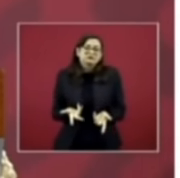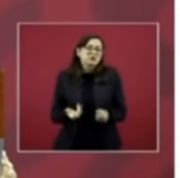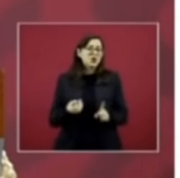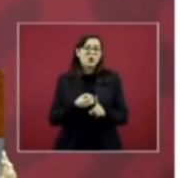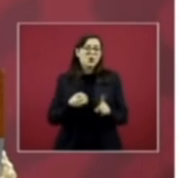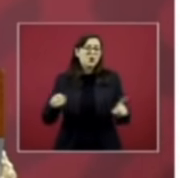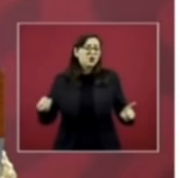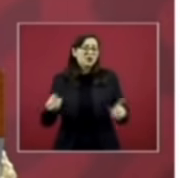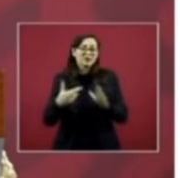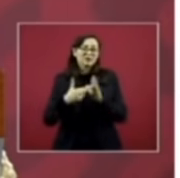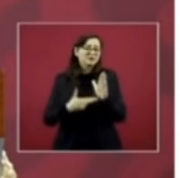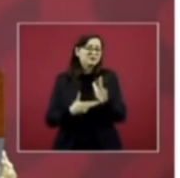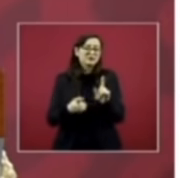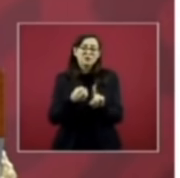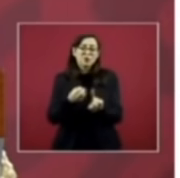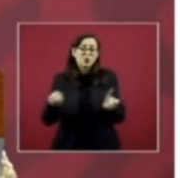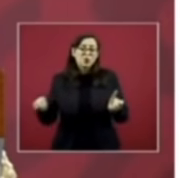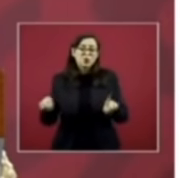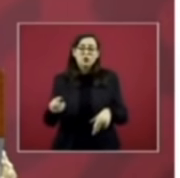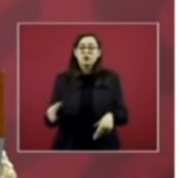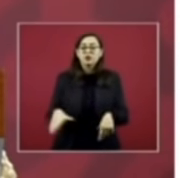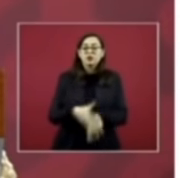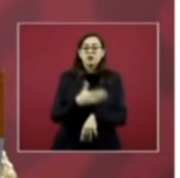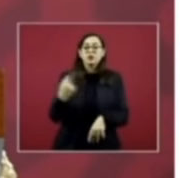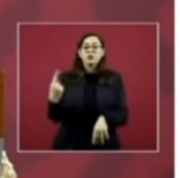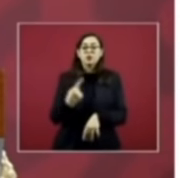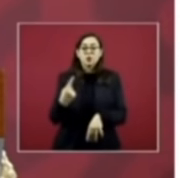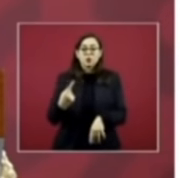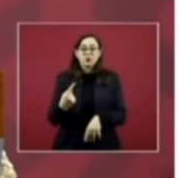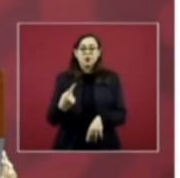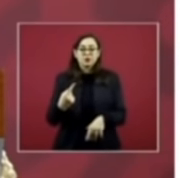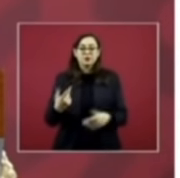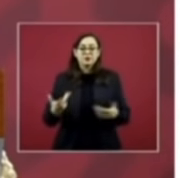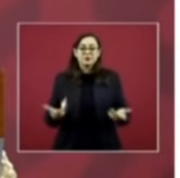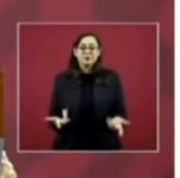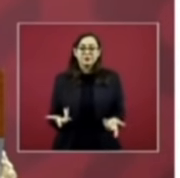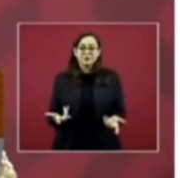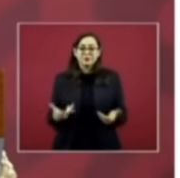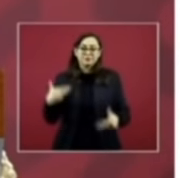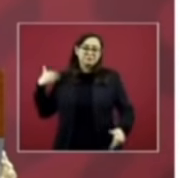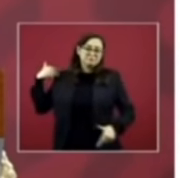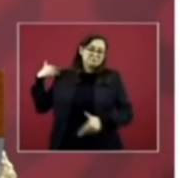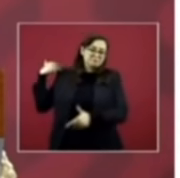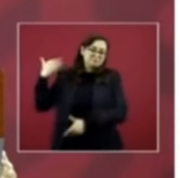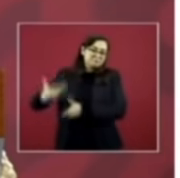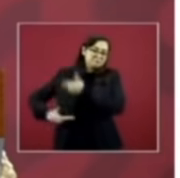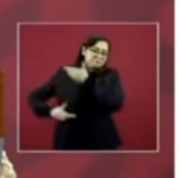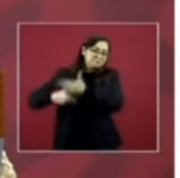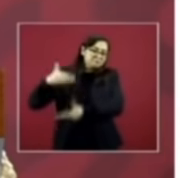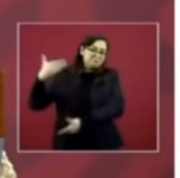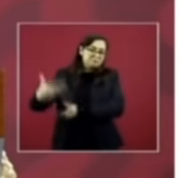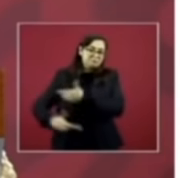por qué como vídeos crisis el ordenamiento